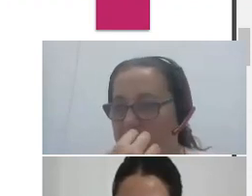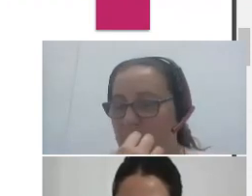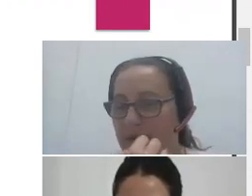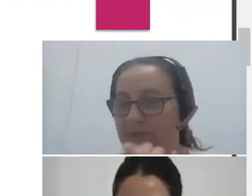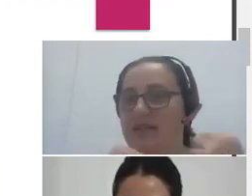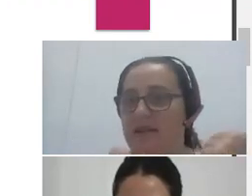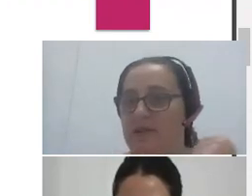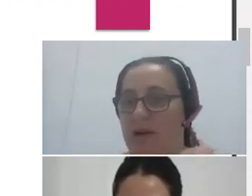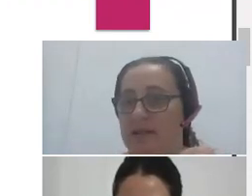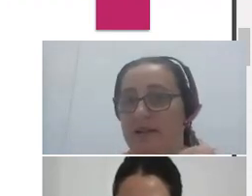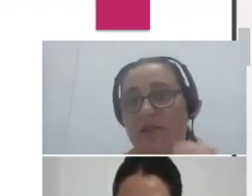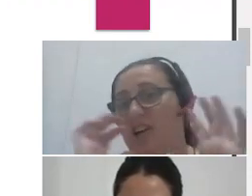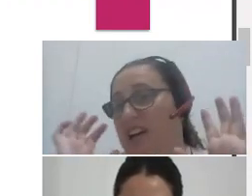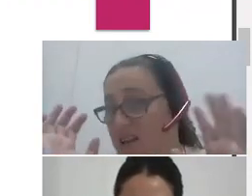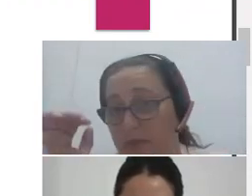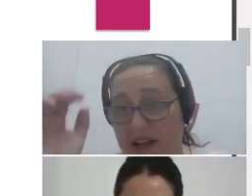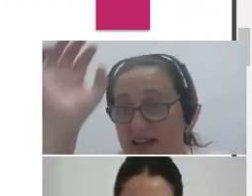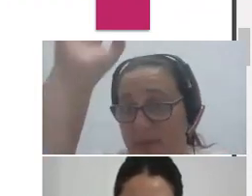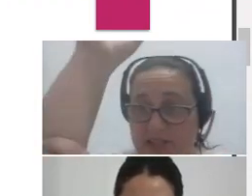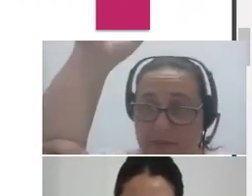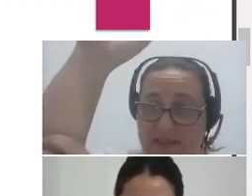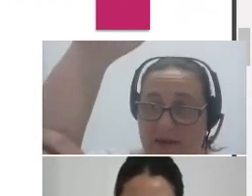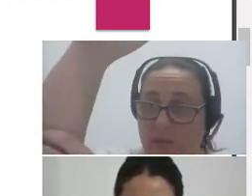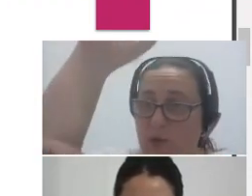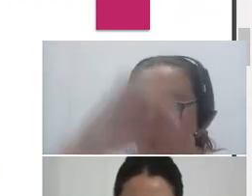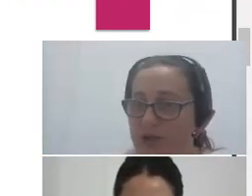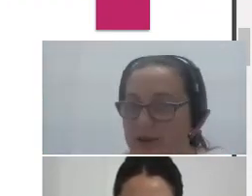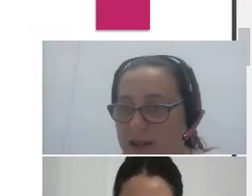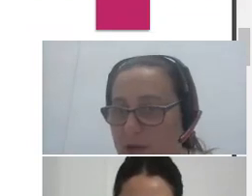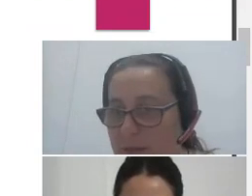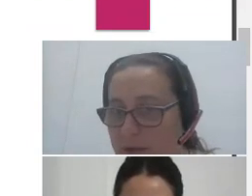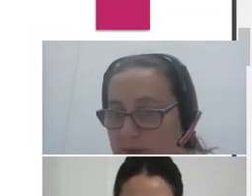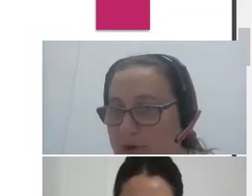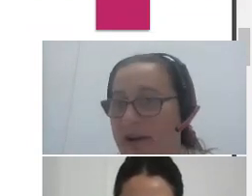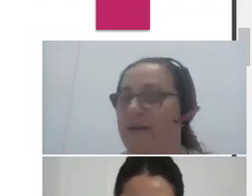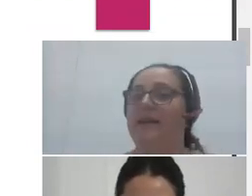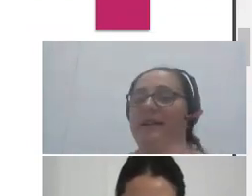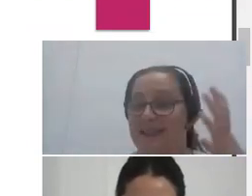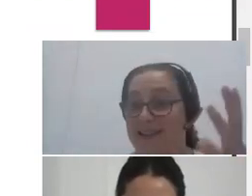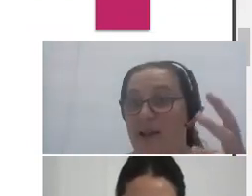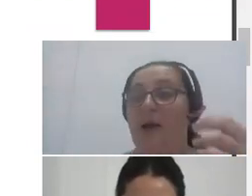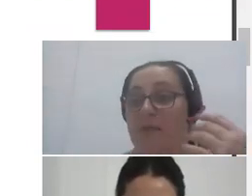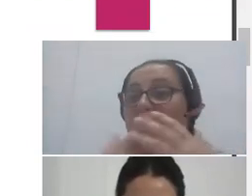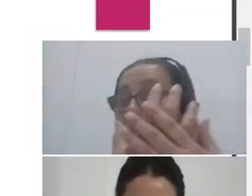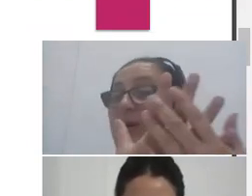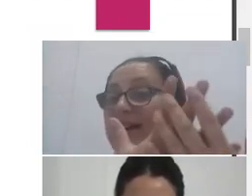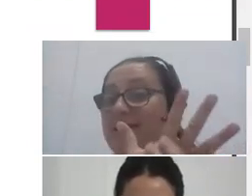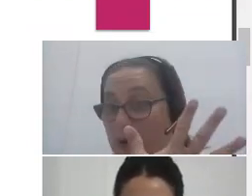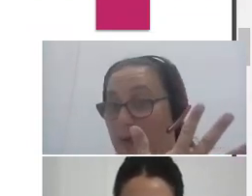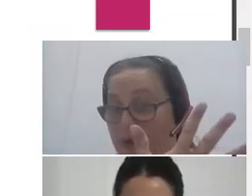en esta superficie se visualiza el tendón. Ni les digo más atrás porque ya empieza a haber mucho tejido adiposo por acá, ¿sí?